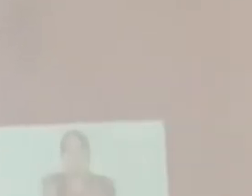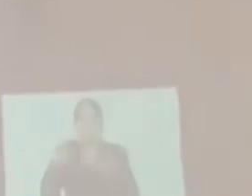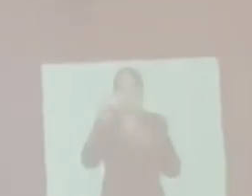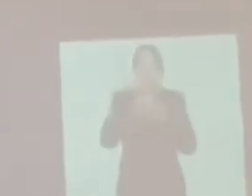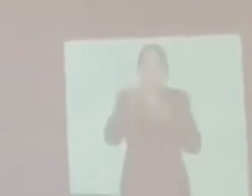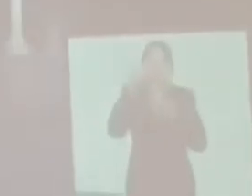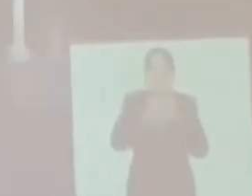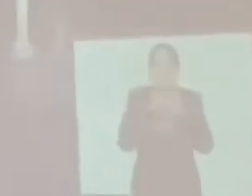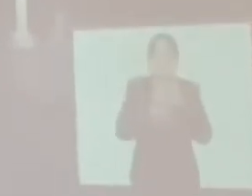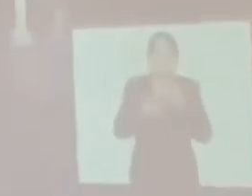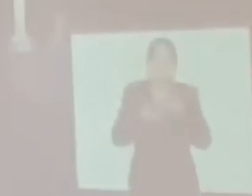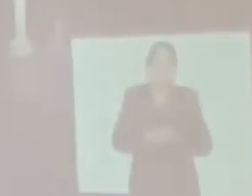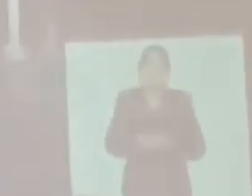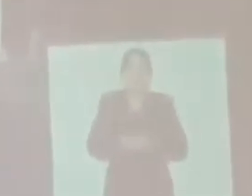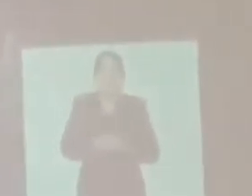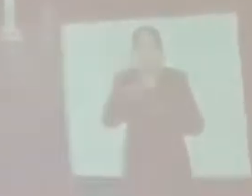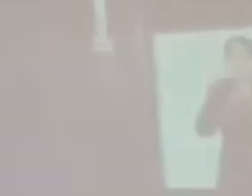gracias, gobernador.